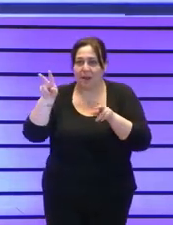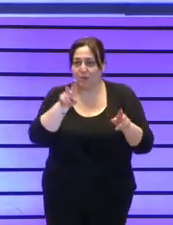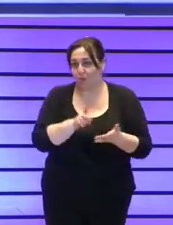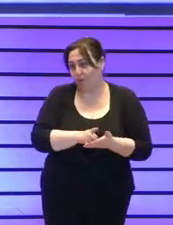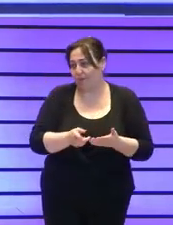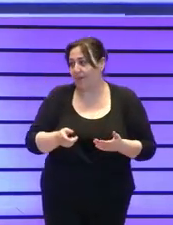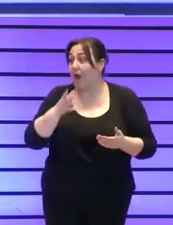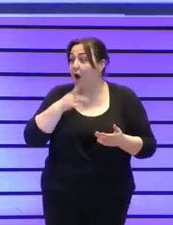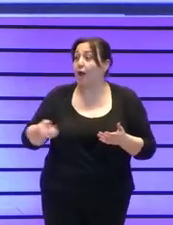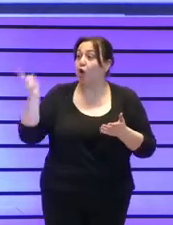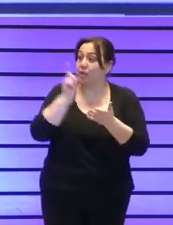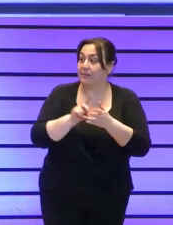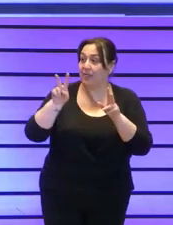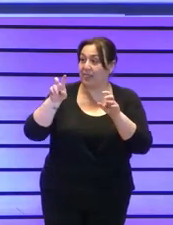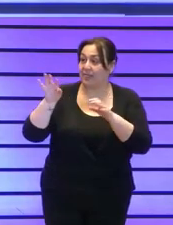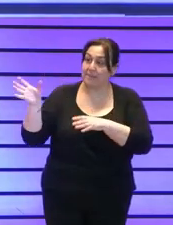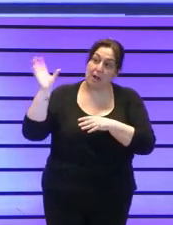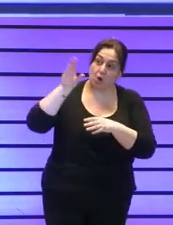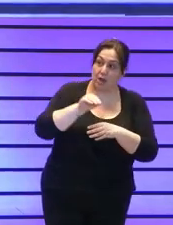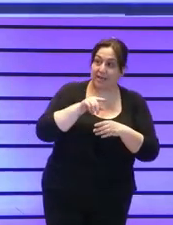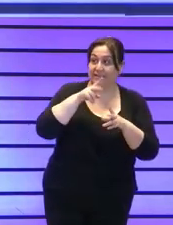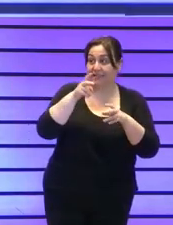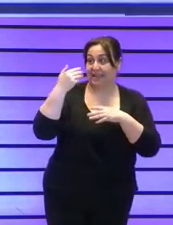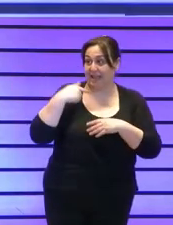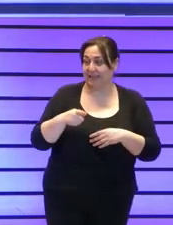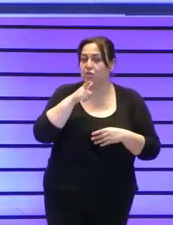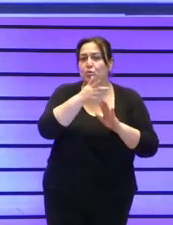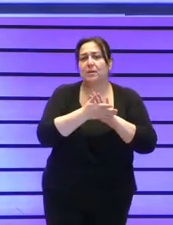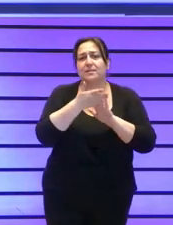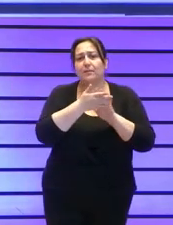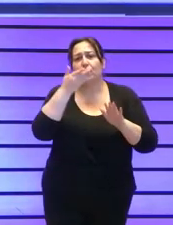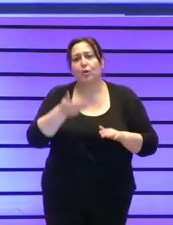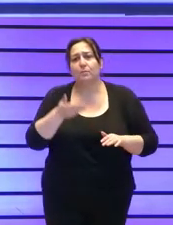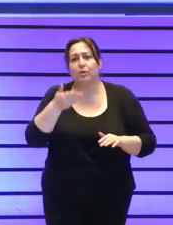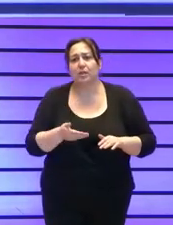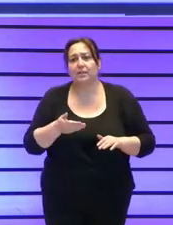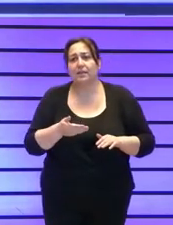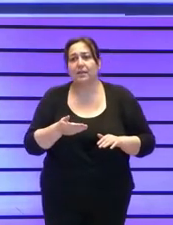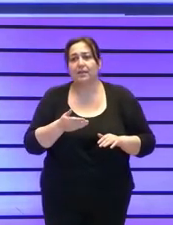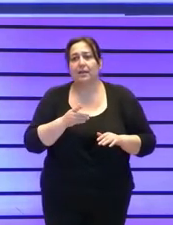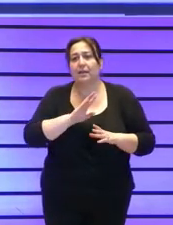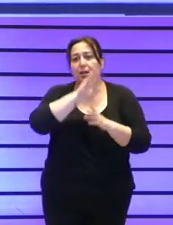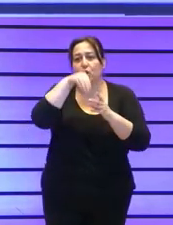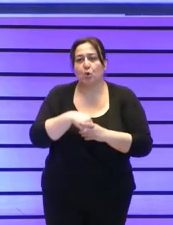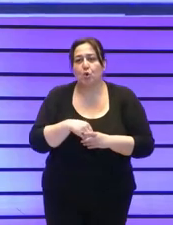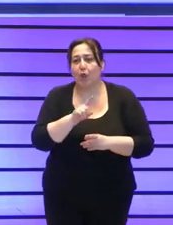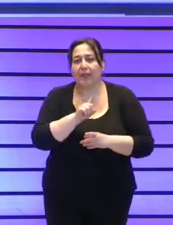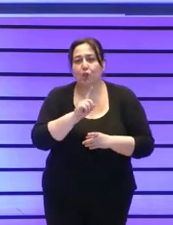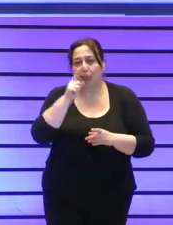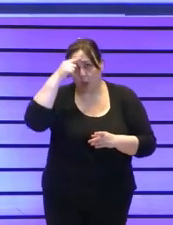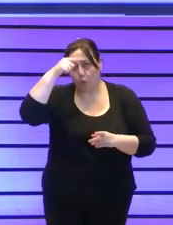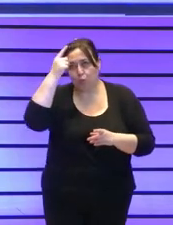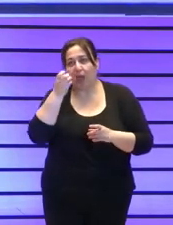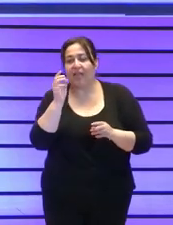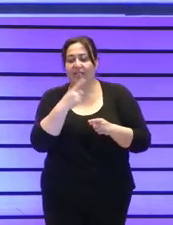tema de la cuestión anterior, ¿no? Porque hablabas de la importancia de no entrar en la cultura del desperdicio,